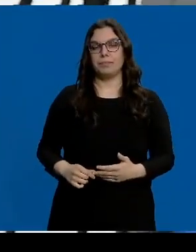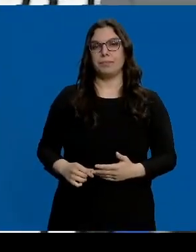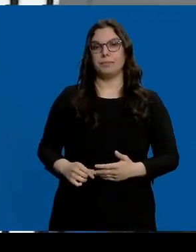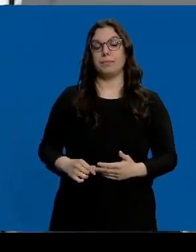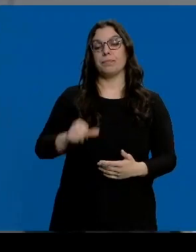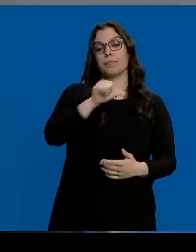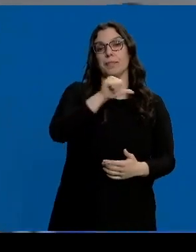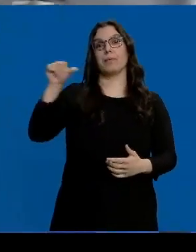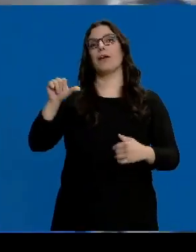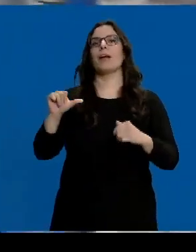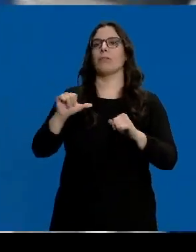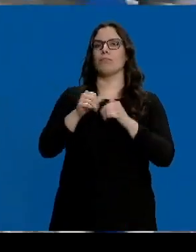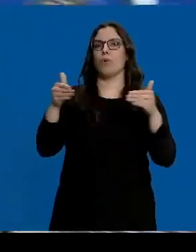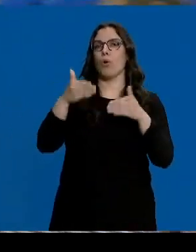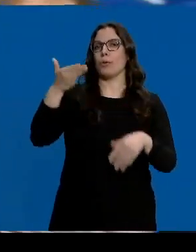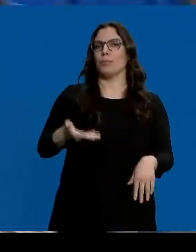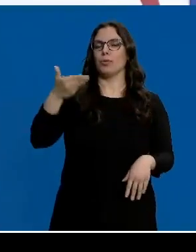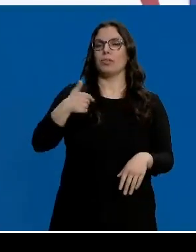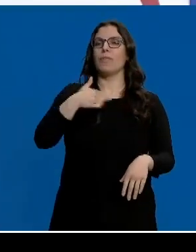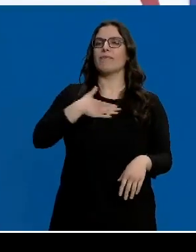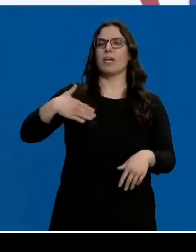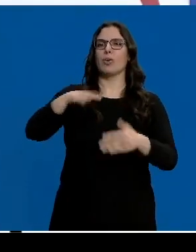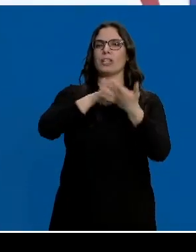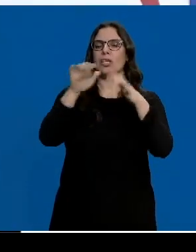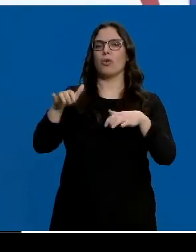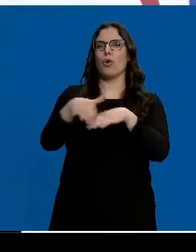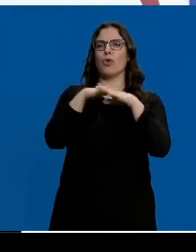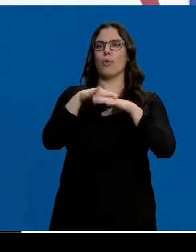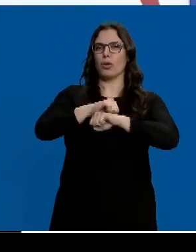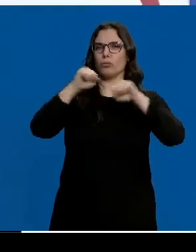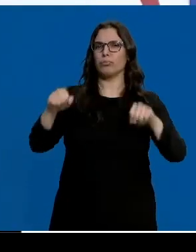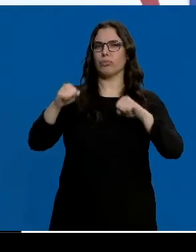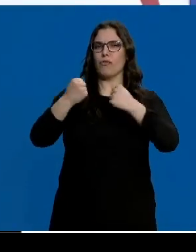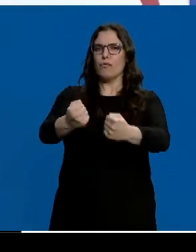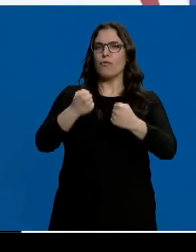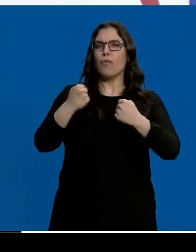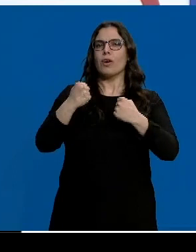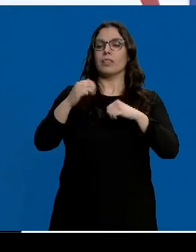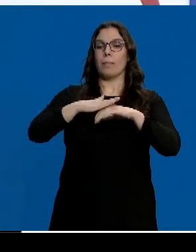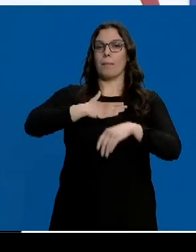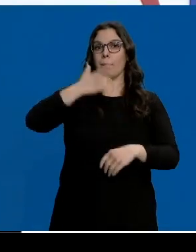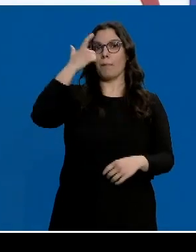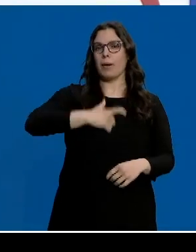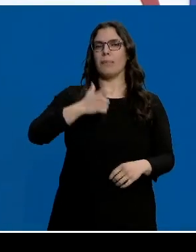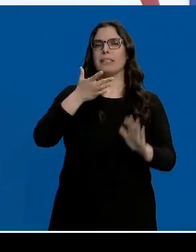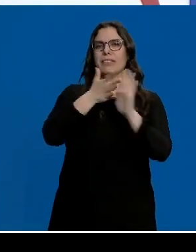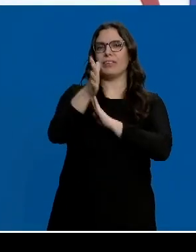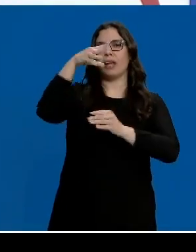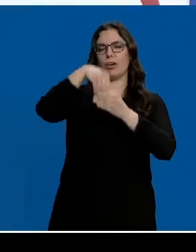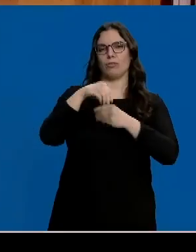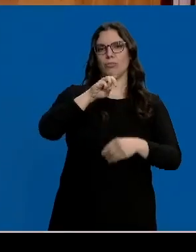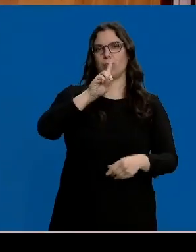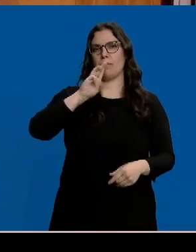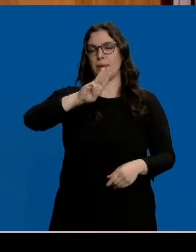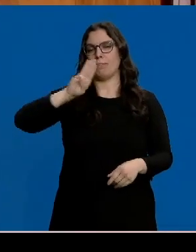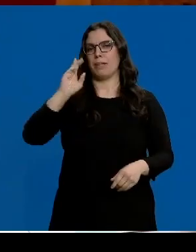Comienza una semana decisiva. Quiero para Castilla y León un gobierno sólido y fuerte, y para mí es un gobierno en